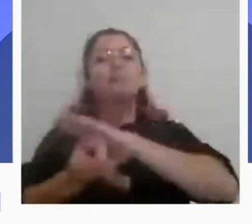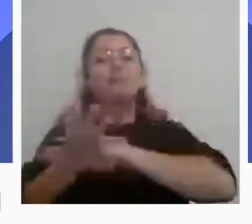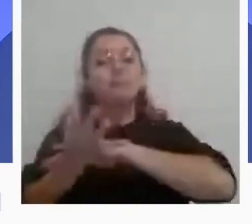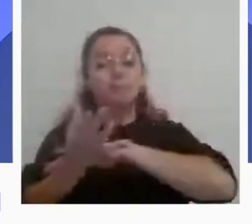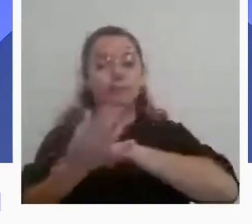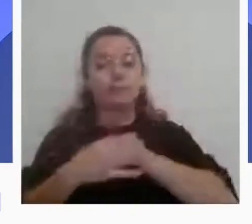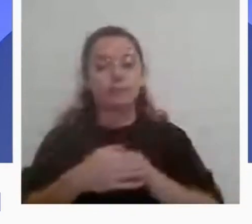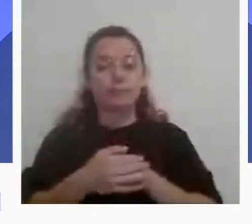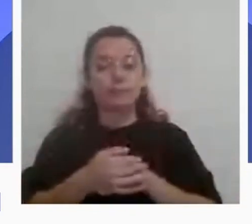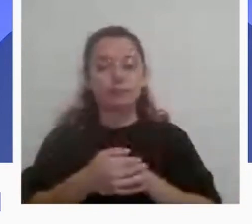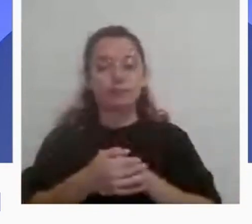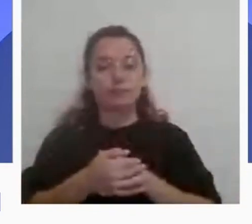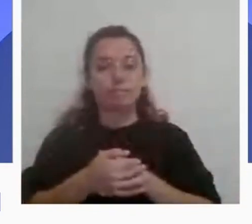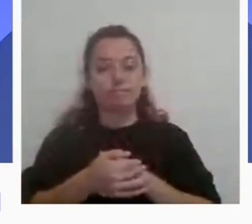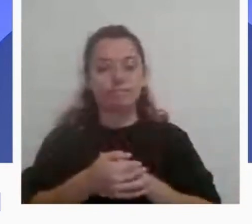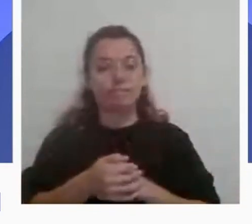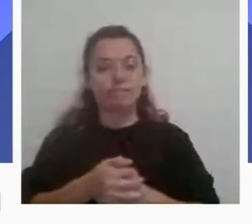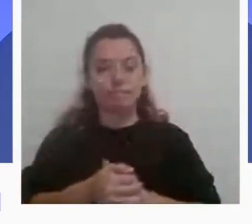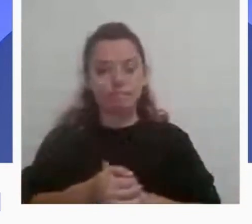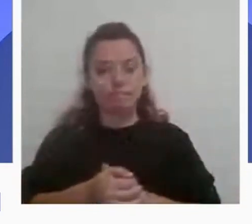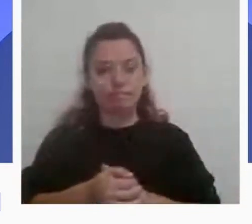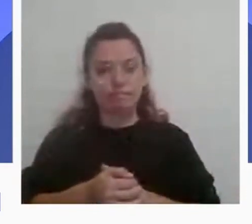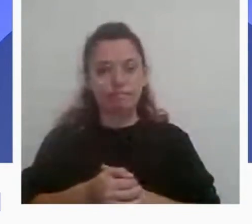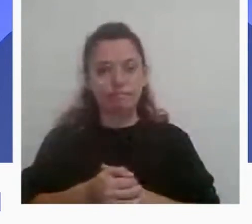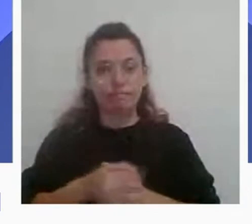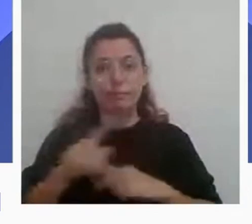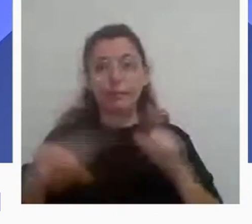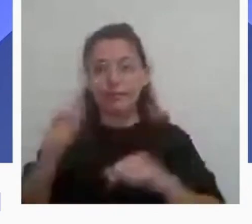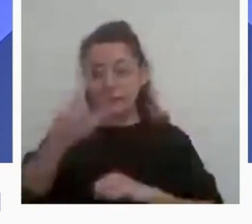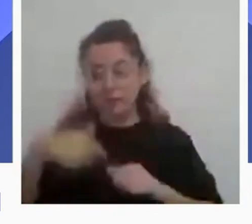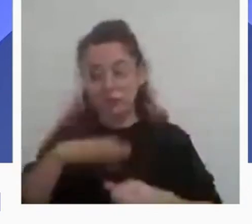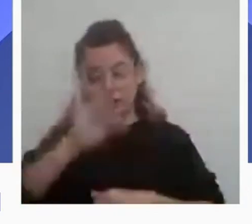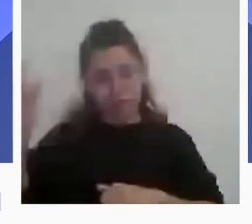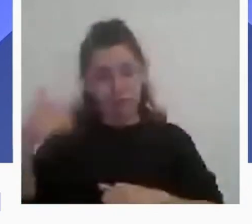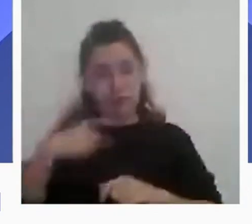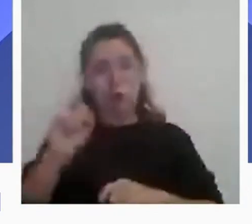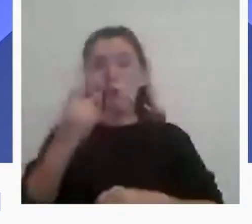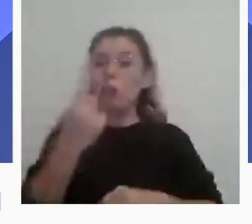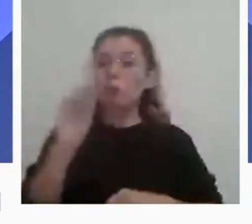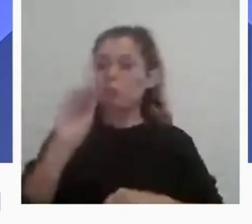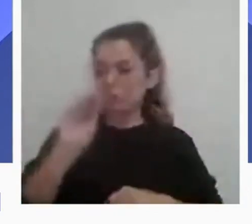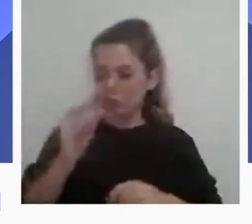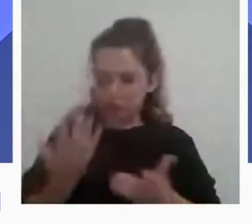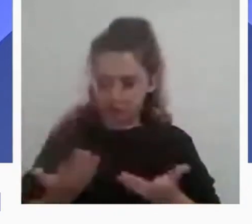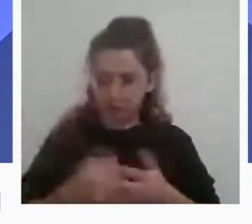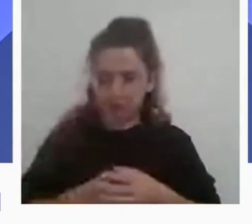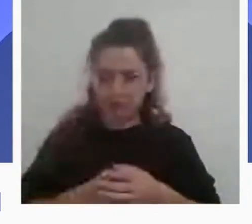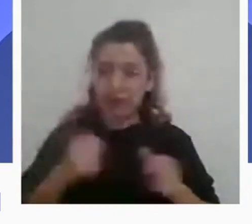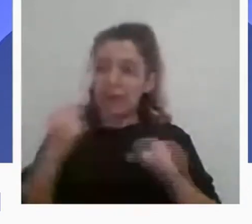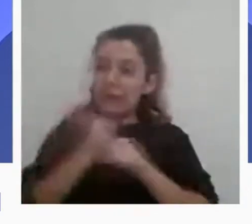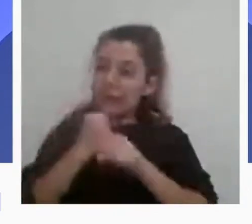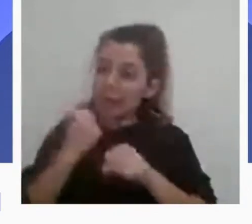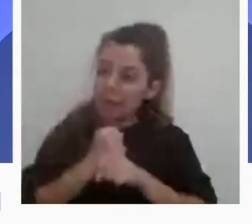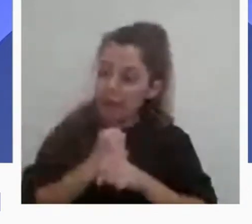nuevo, como tú estás comentando. Antes de pasar al siguiente ponente, una pequeña cuestión a la que luego quiero volver. Dime cómo es trabajar con un filósofo